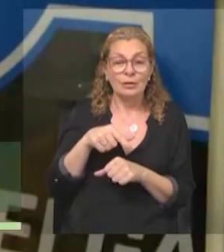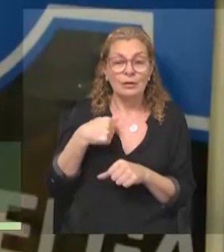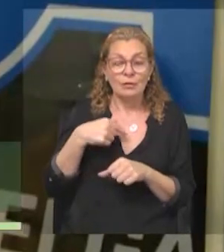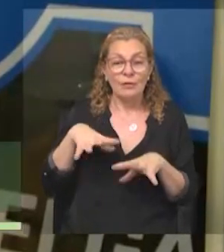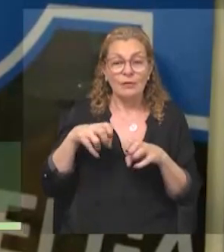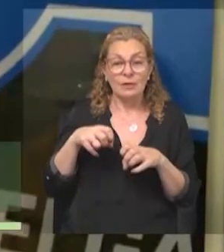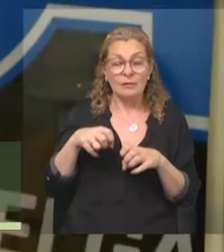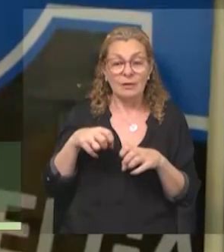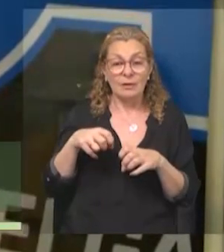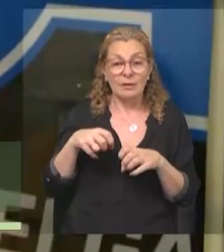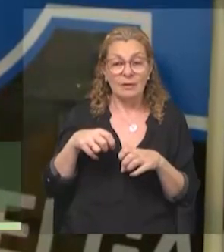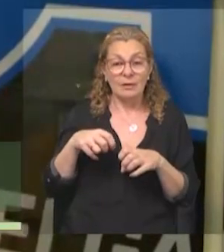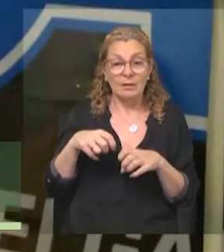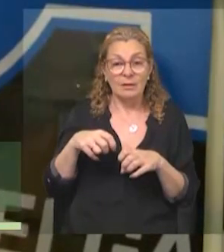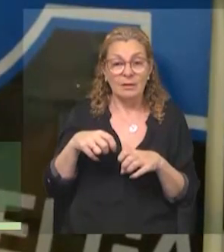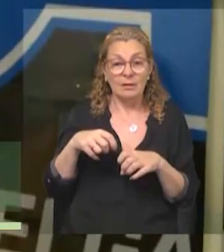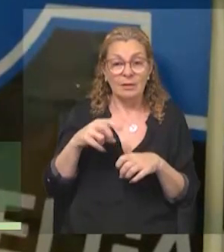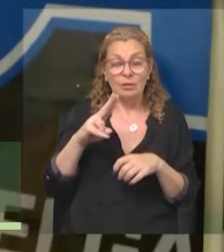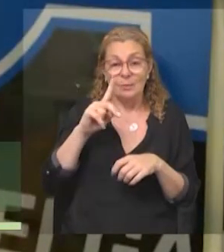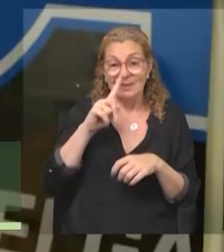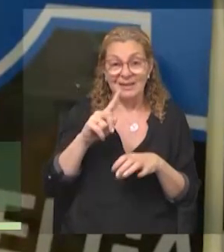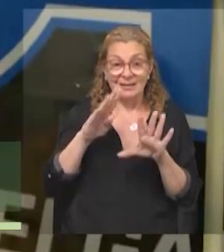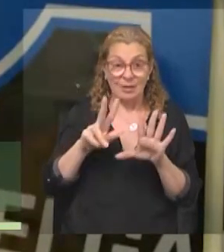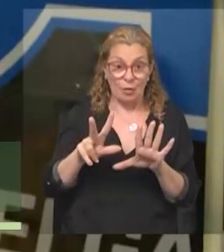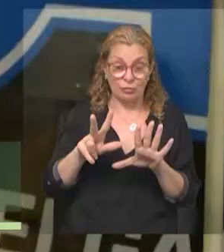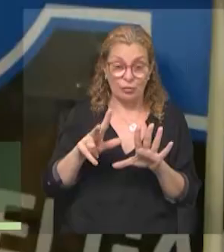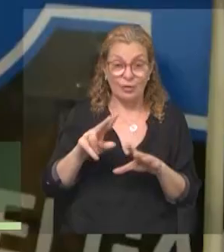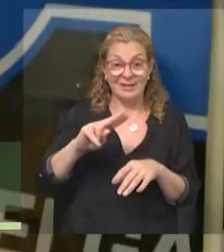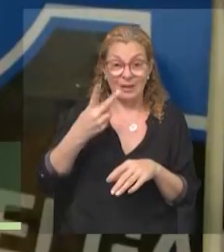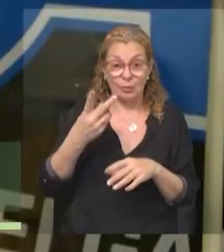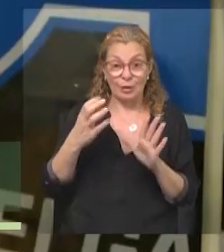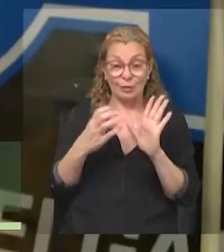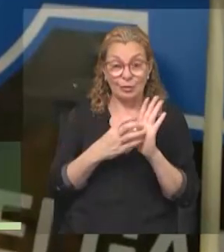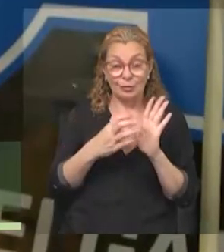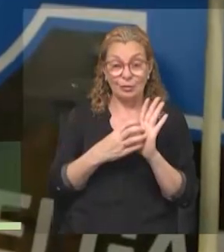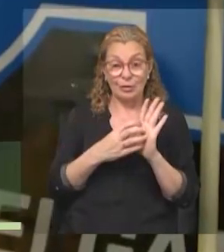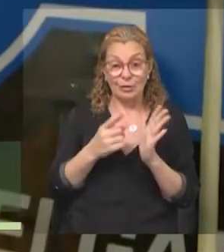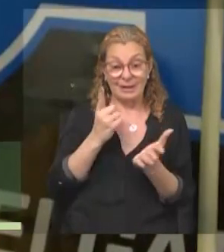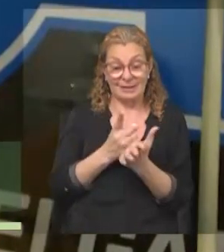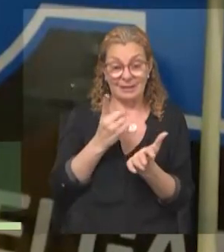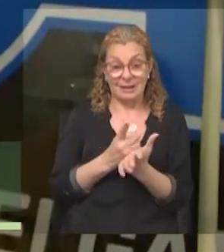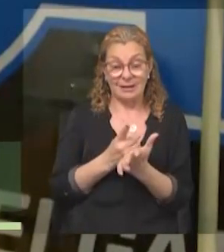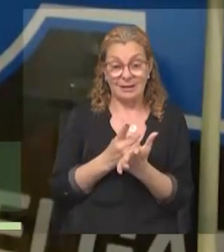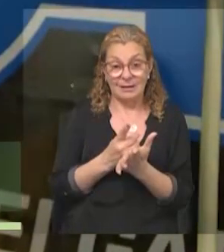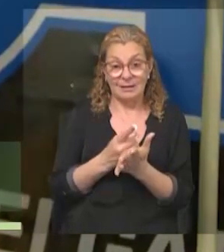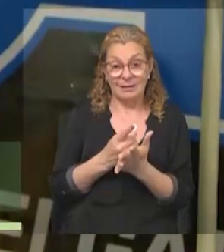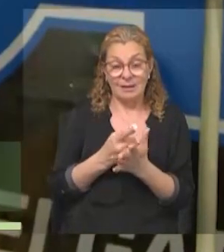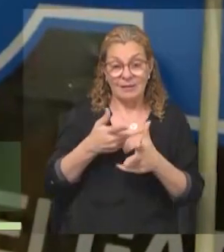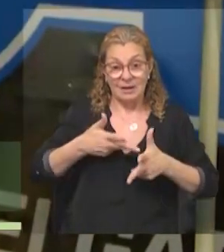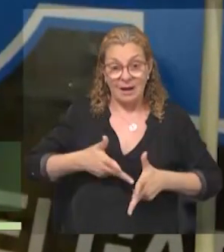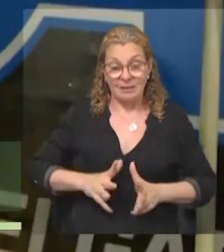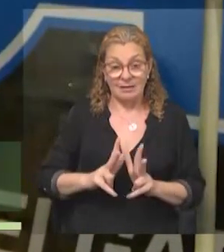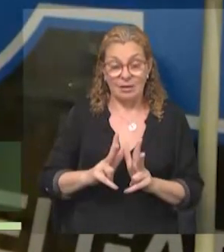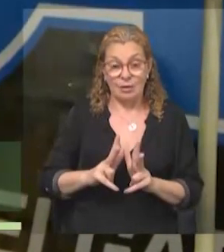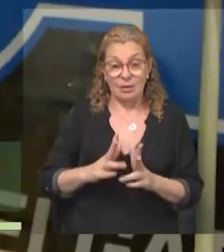vivo ao yo vivo vivo el año 2018 segundo desde la Constitución lo que se exige es haber nacido